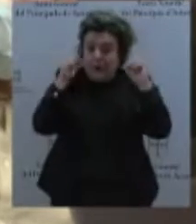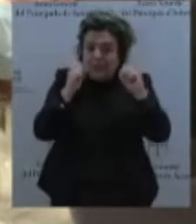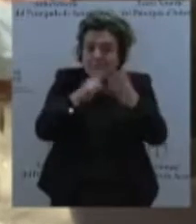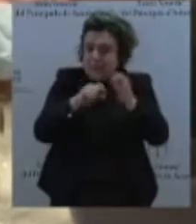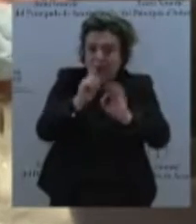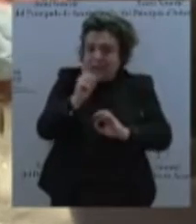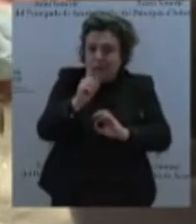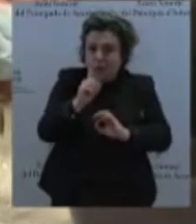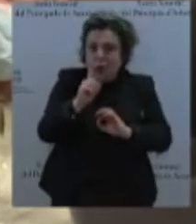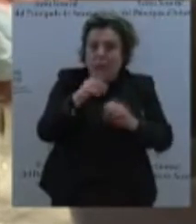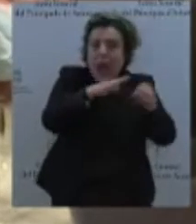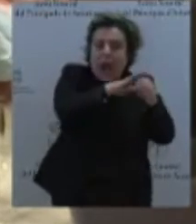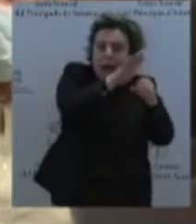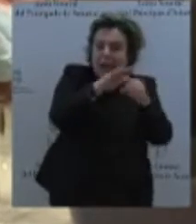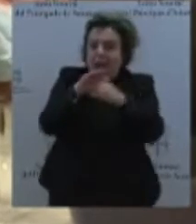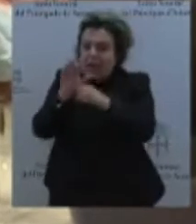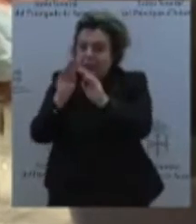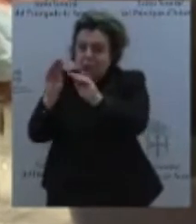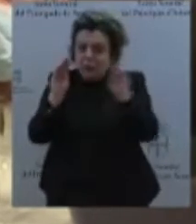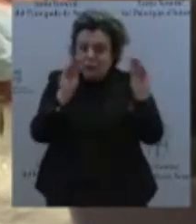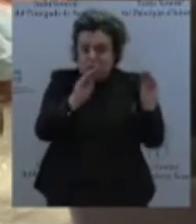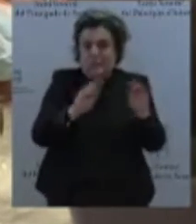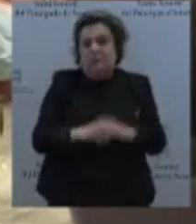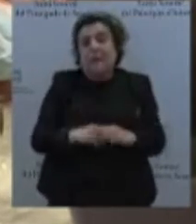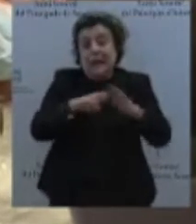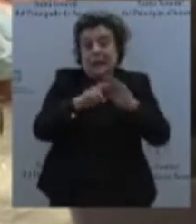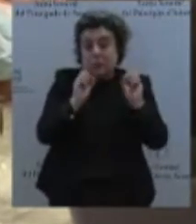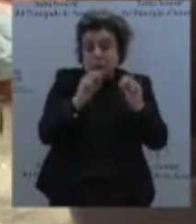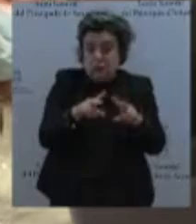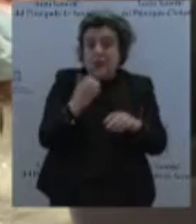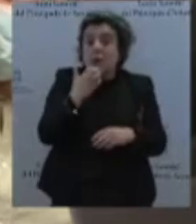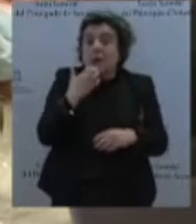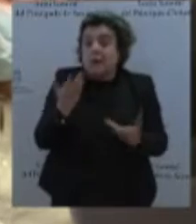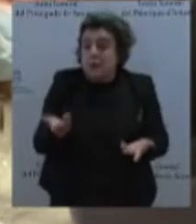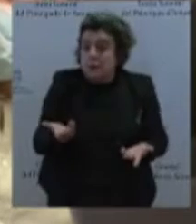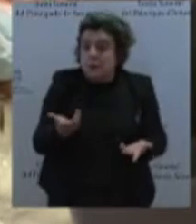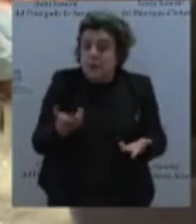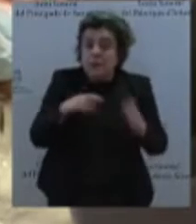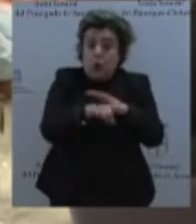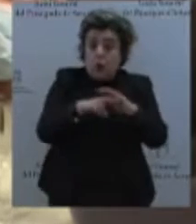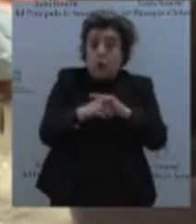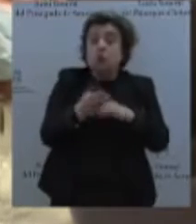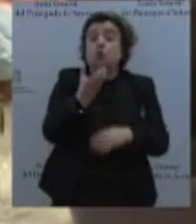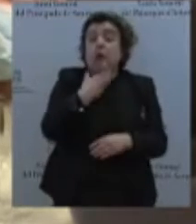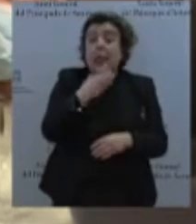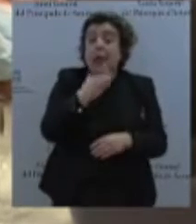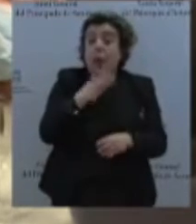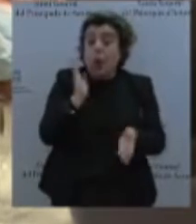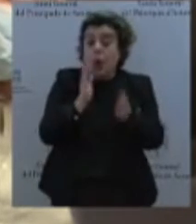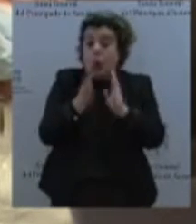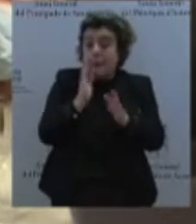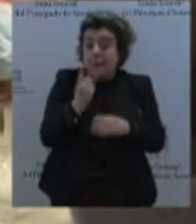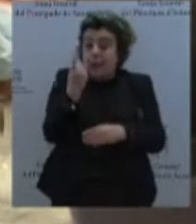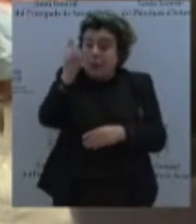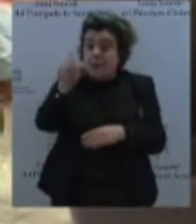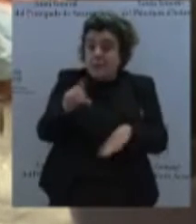atención. Le pongo un ejemplo. En el caso de precisar, por ejemplo, recursos de logopedia, un paciente no tiene más remedio que desplazarse 2 días por semana, bien a